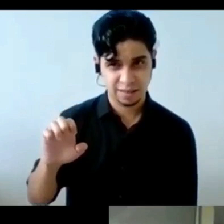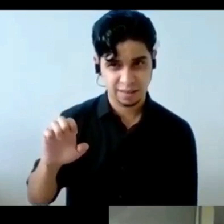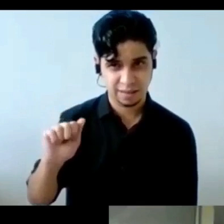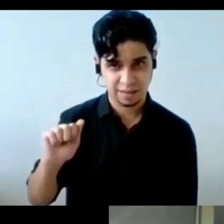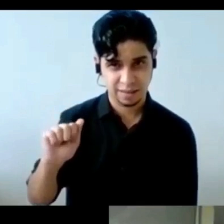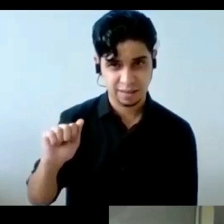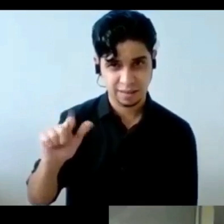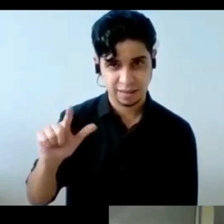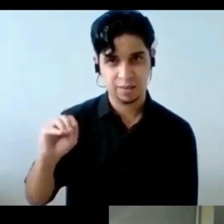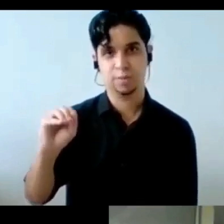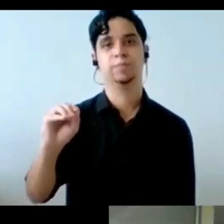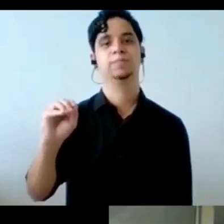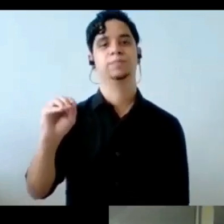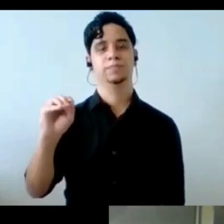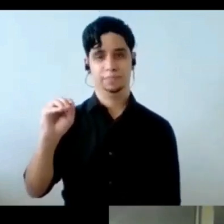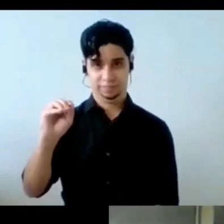TEECHEALO.